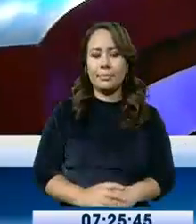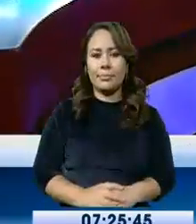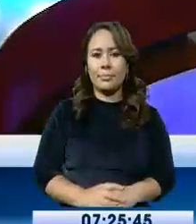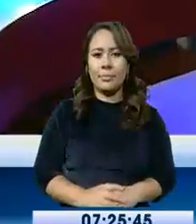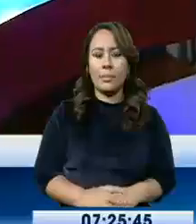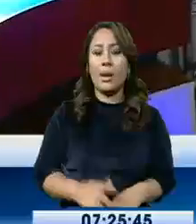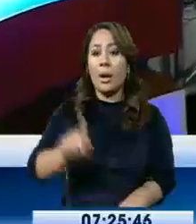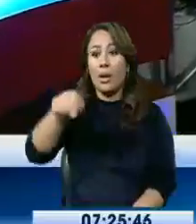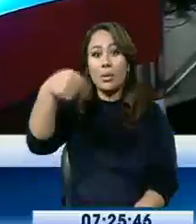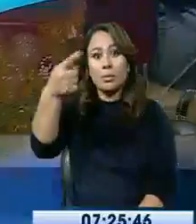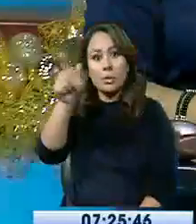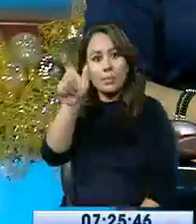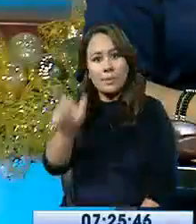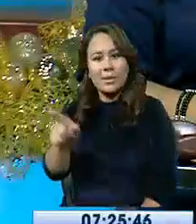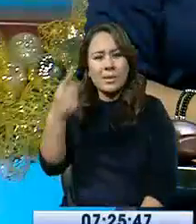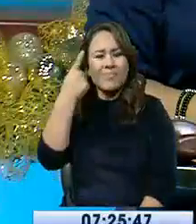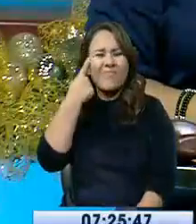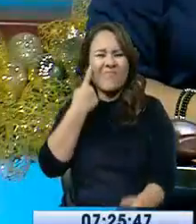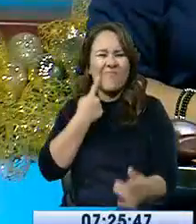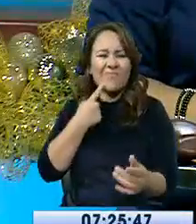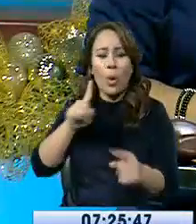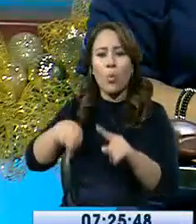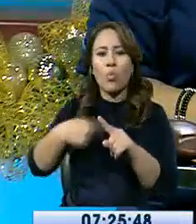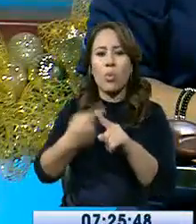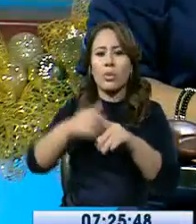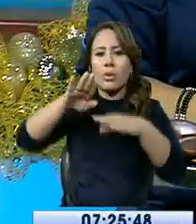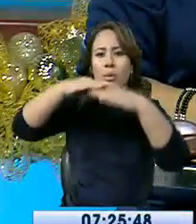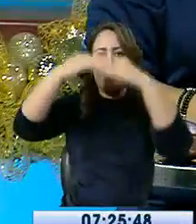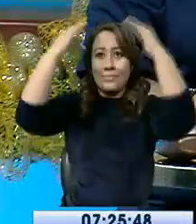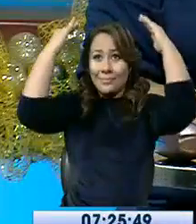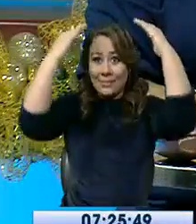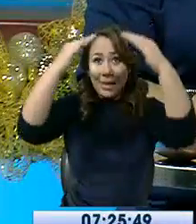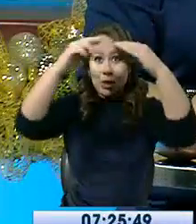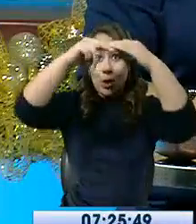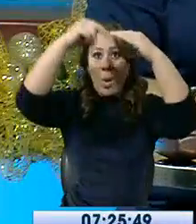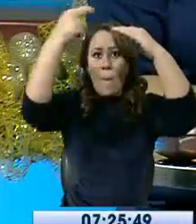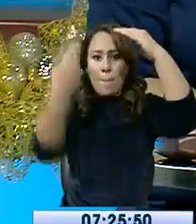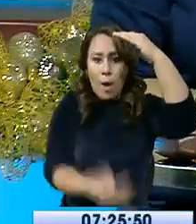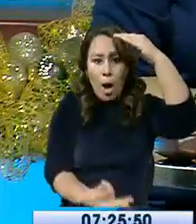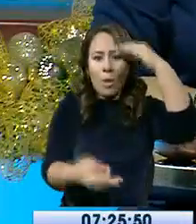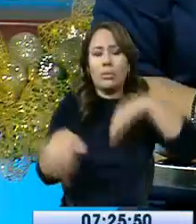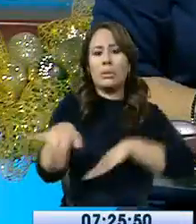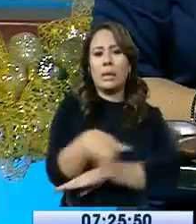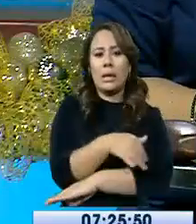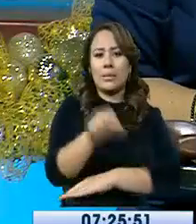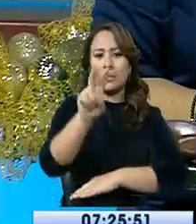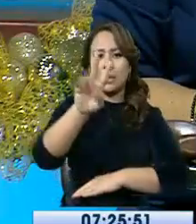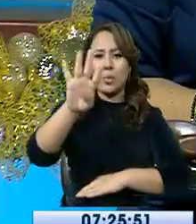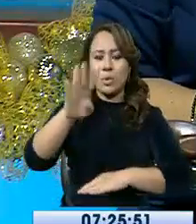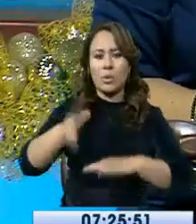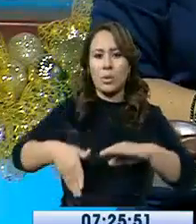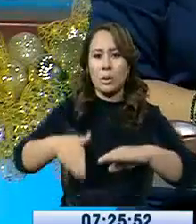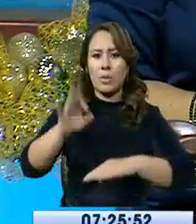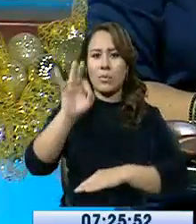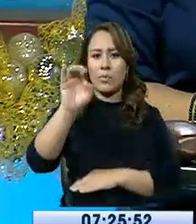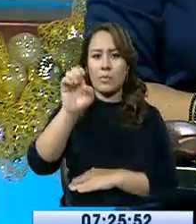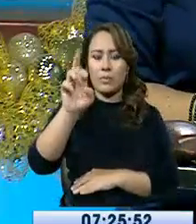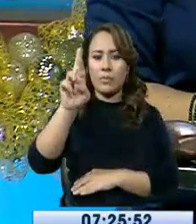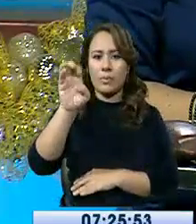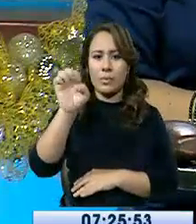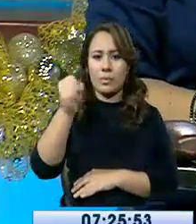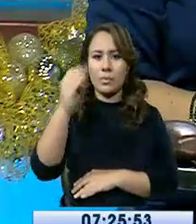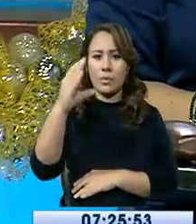Un ciudadano resultó herido tras caer del techo de una escuela ubicada en la 24 y Febres Cordero, en el suroeste de